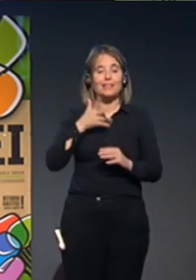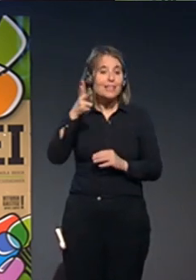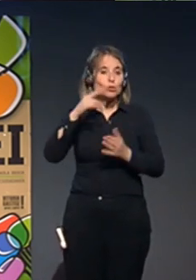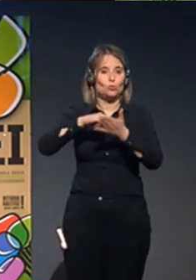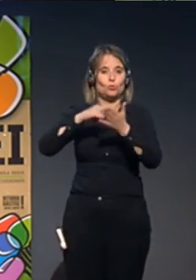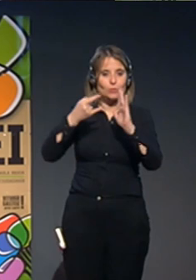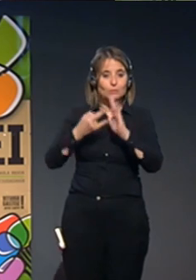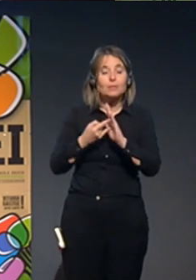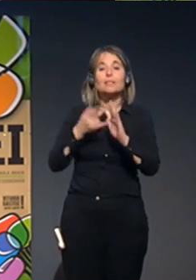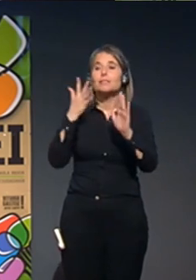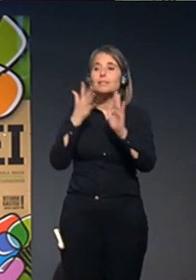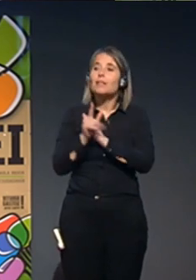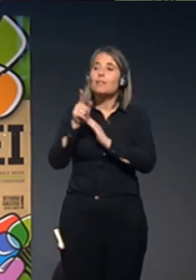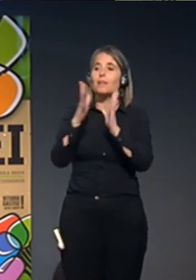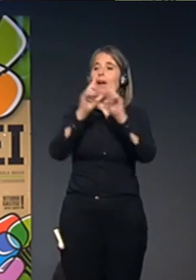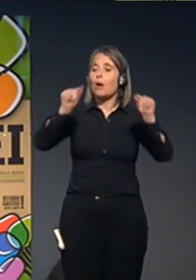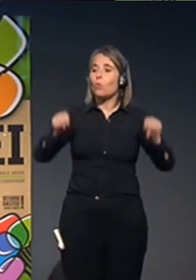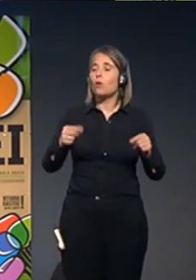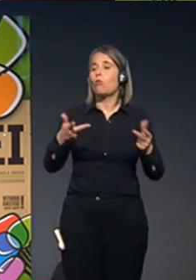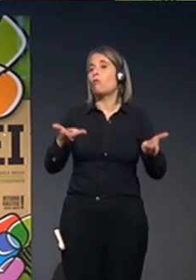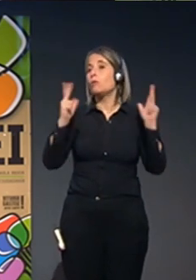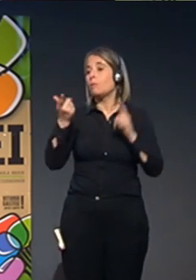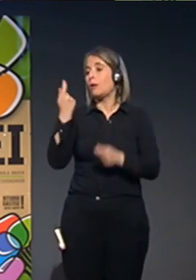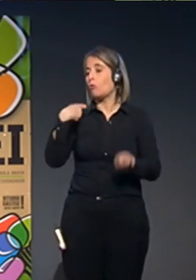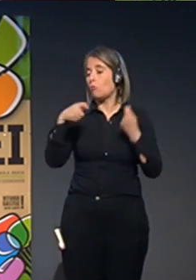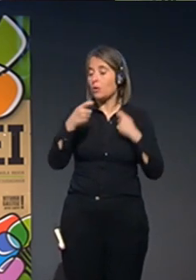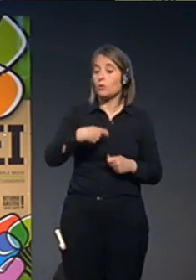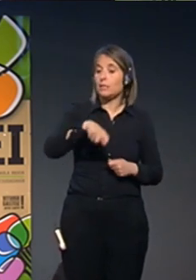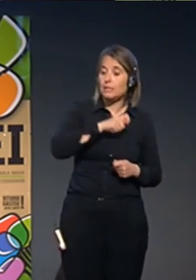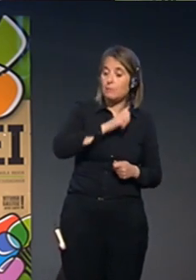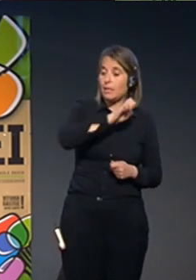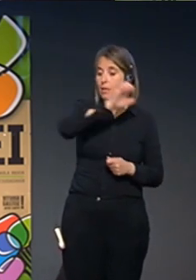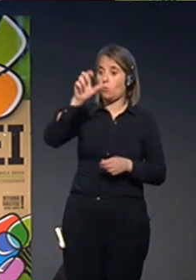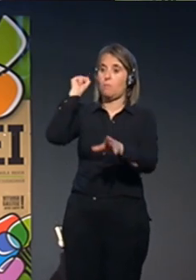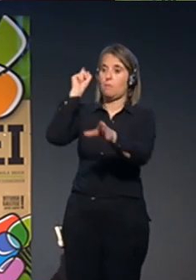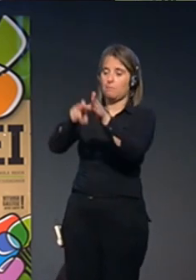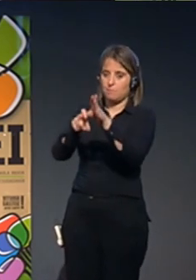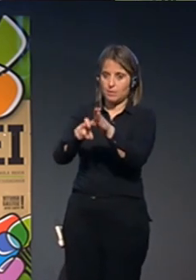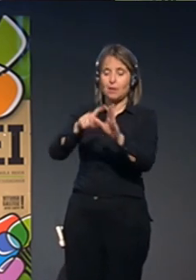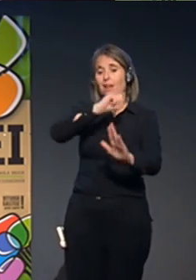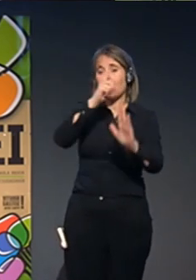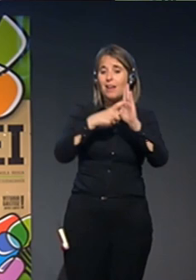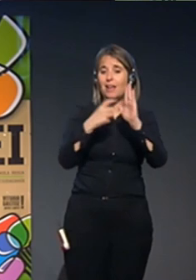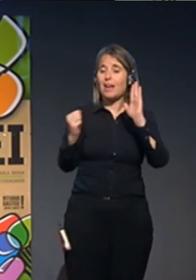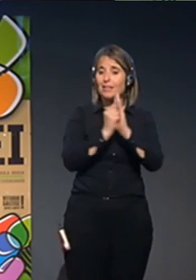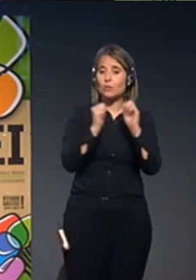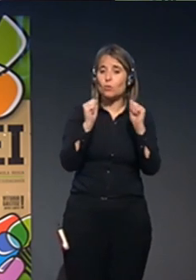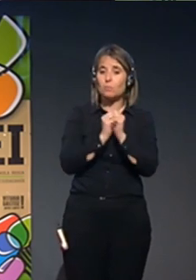System es uno de los tratados de libre comercio del que España y Europa es miembro y que ese ley ese artículo